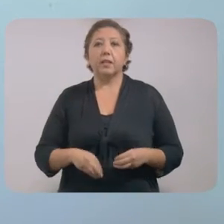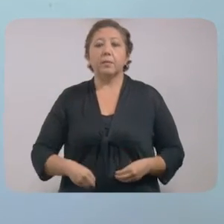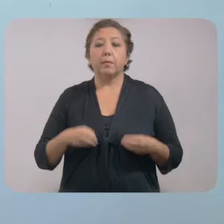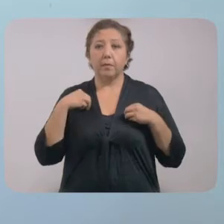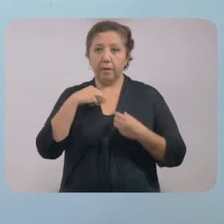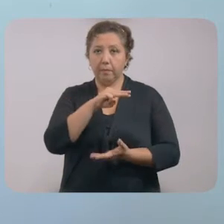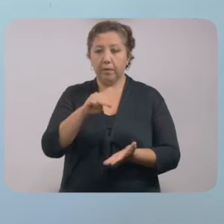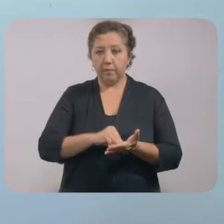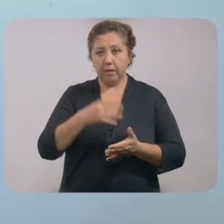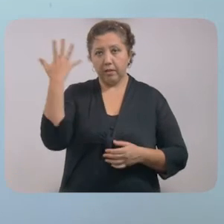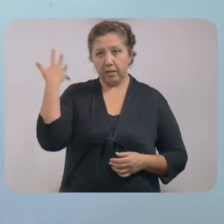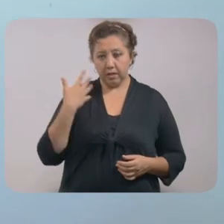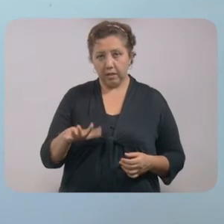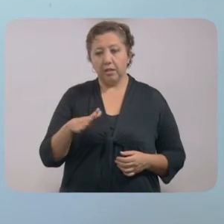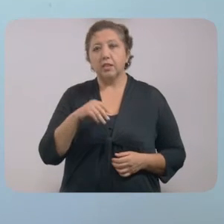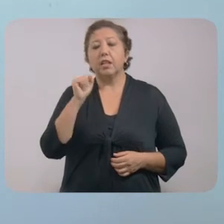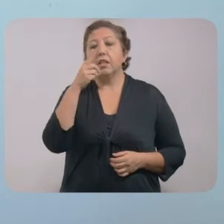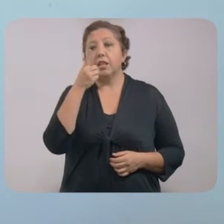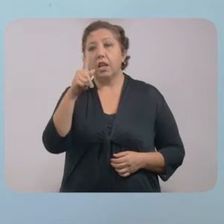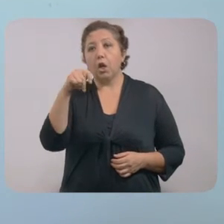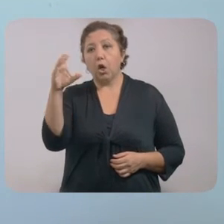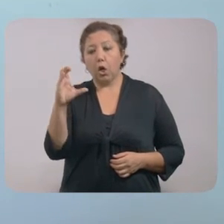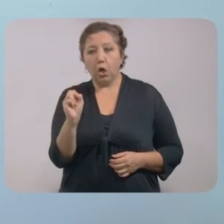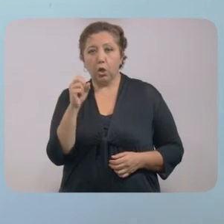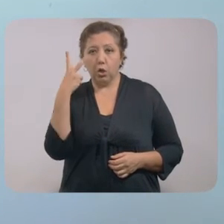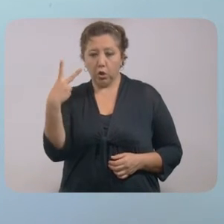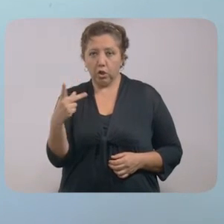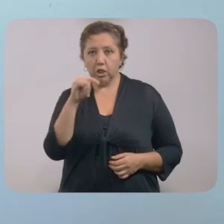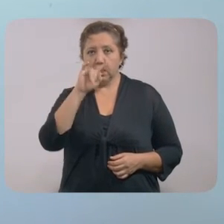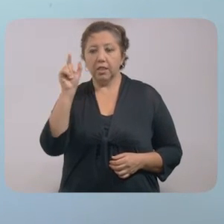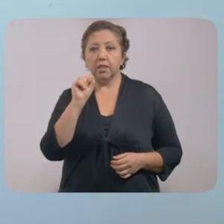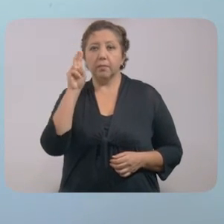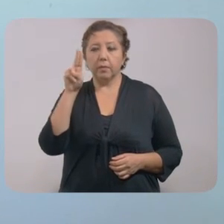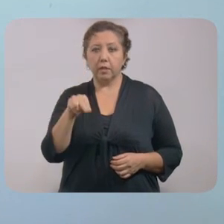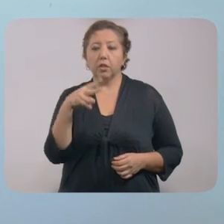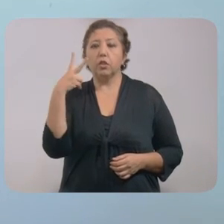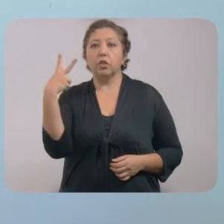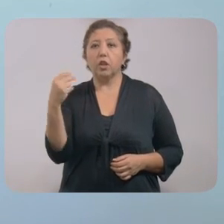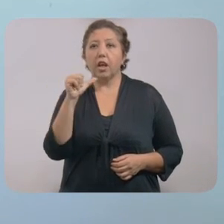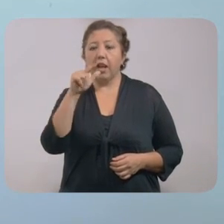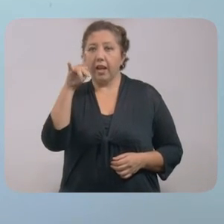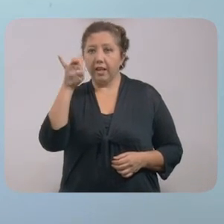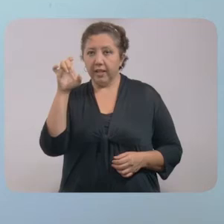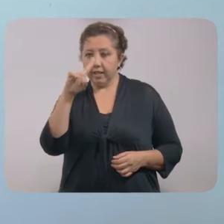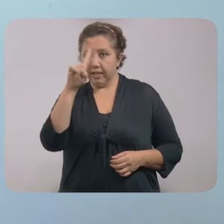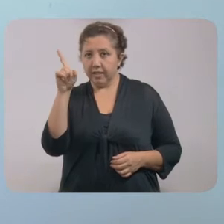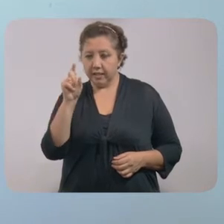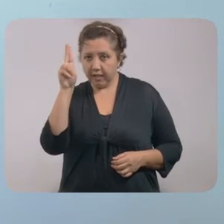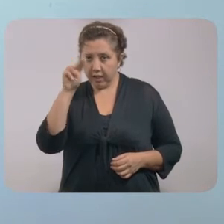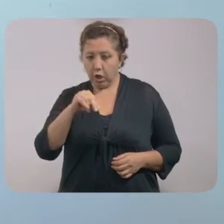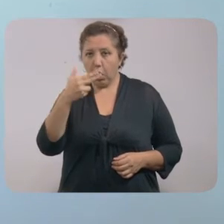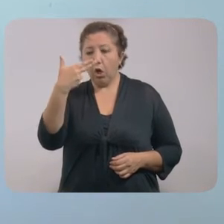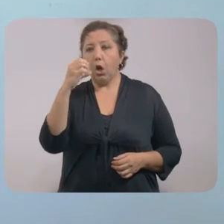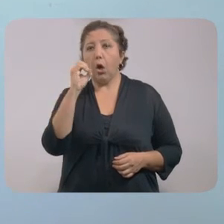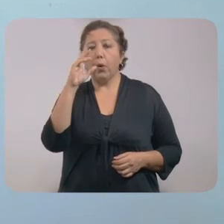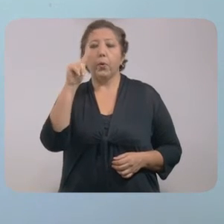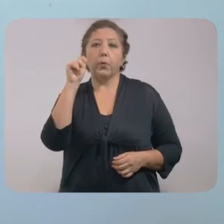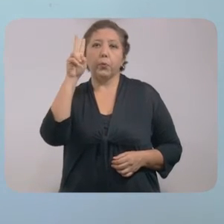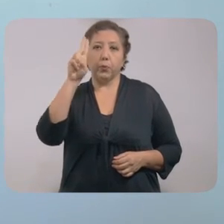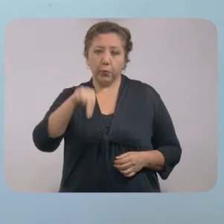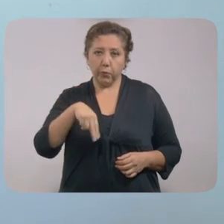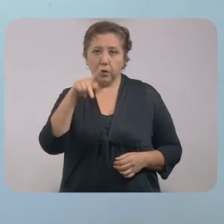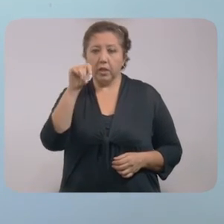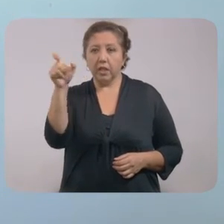Residían en Mérida 10, Tecó 2, Humán 2, Tizimín 2, Iaquil, San, Joctún, Jomún,